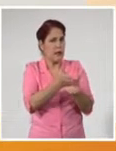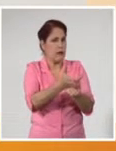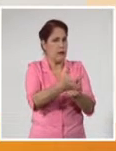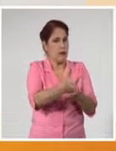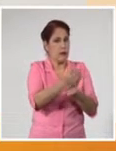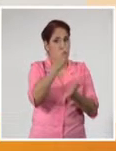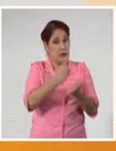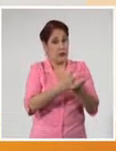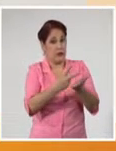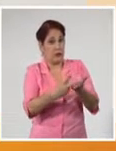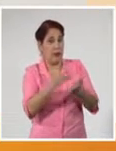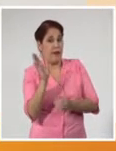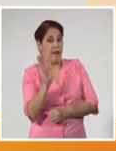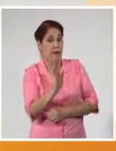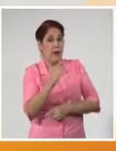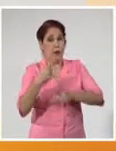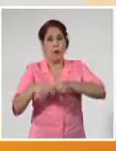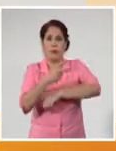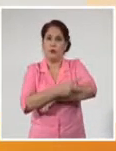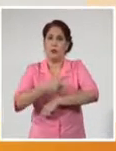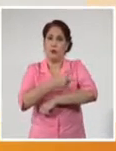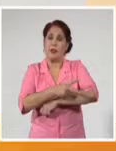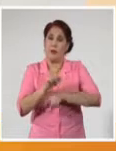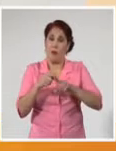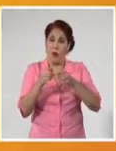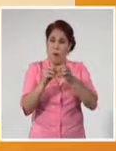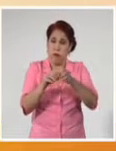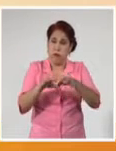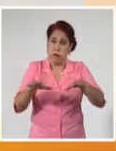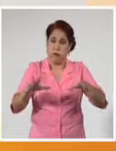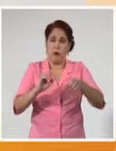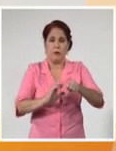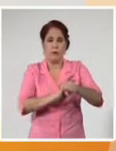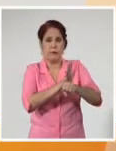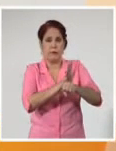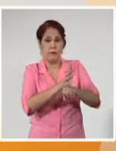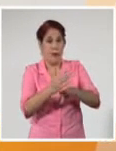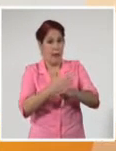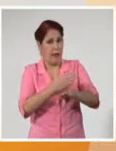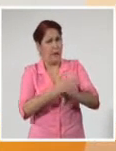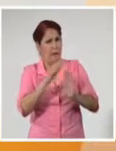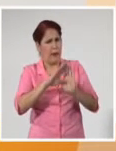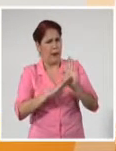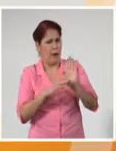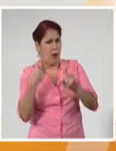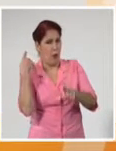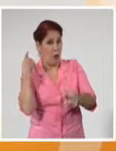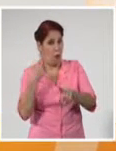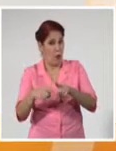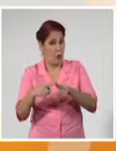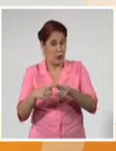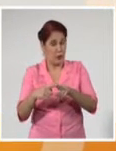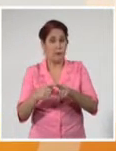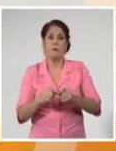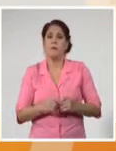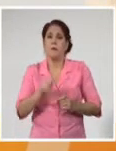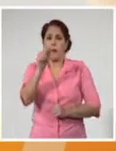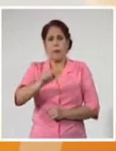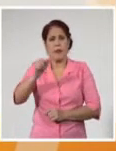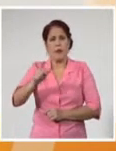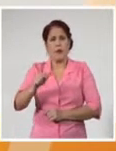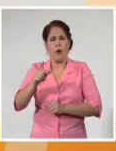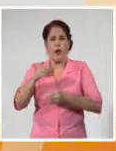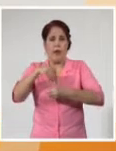los viajeros procedentes de países de alto riesgo. Además de las anteriores medidas, como ven ustedes en la gráfica, los cubanos residentes